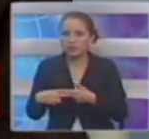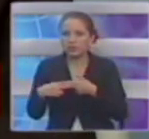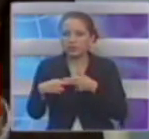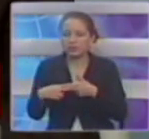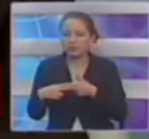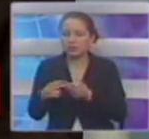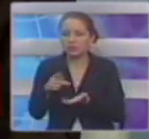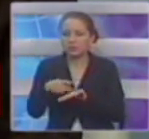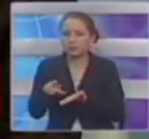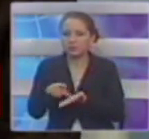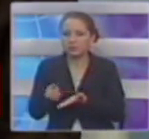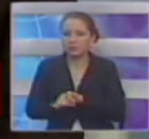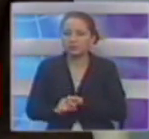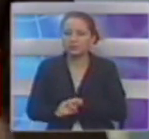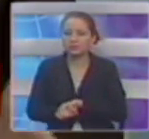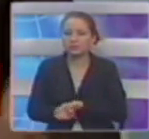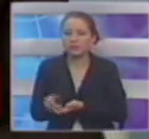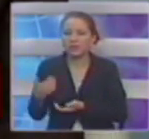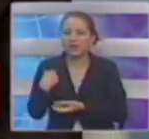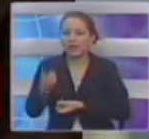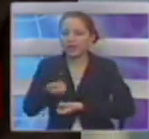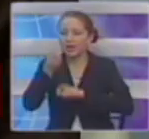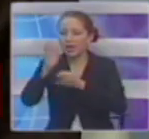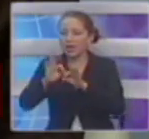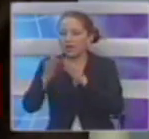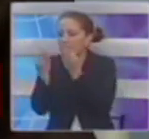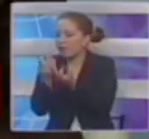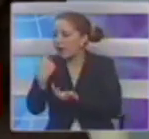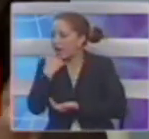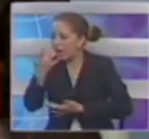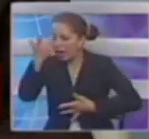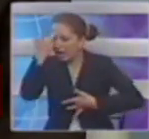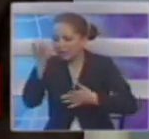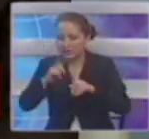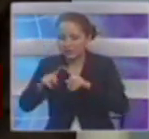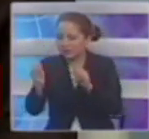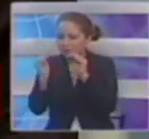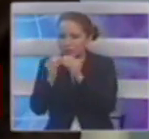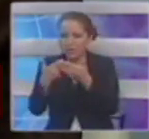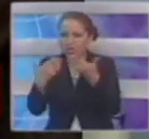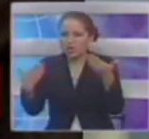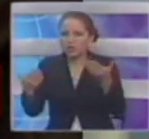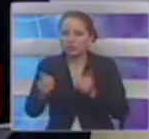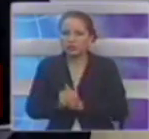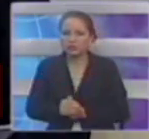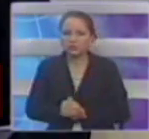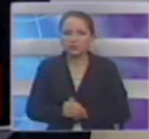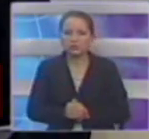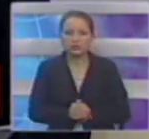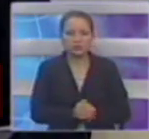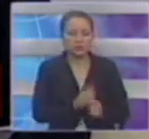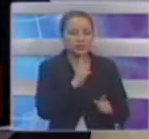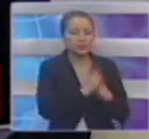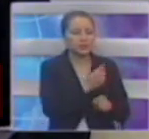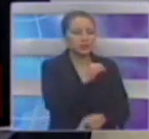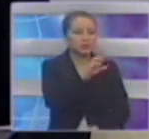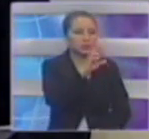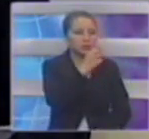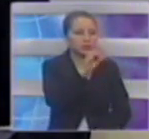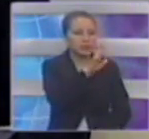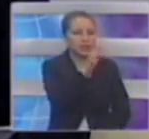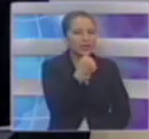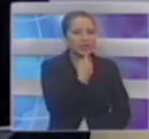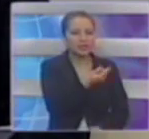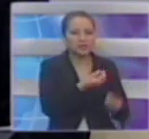que tenían que pagar, que tienen un enfermo en la familia, qué sé yo, ¿no? María Soledad Vela, por ejemplo, ella se decía que ella perdió su